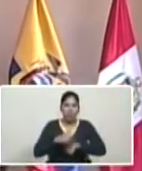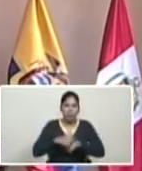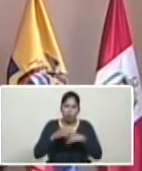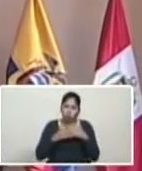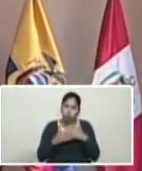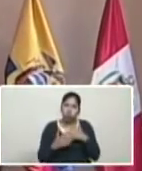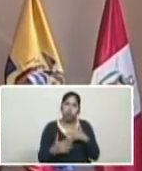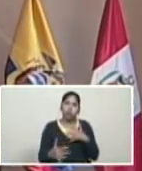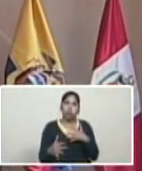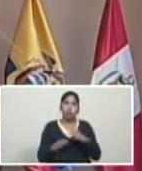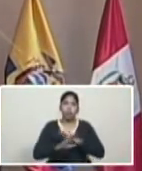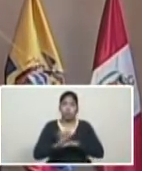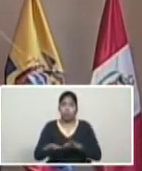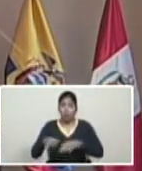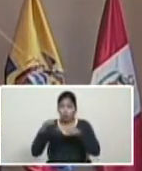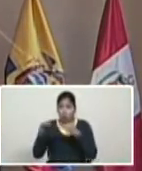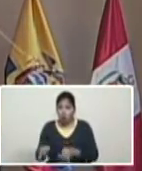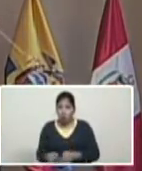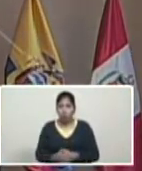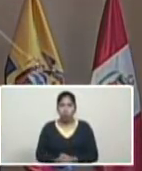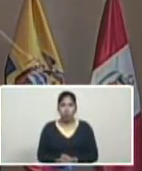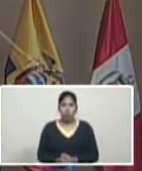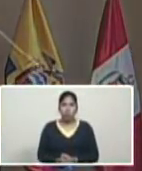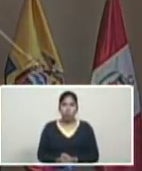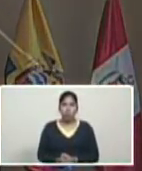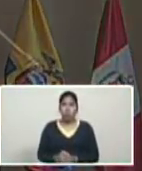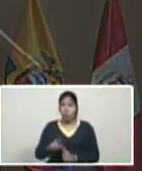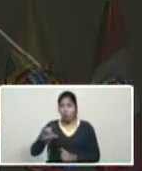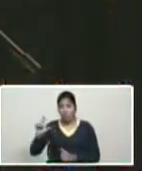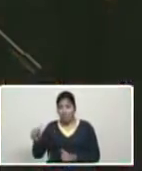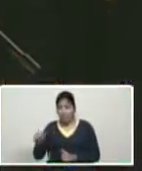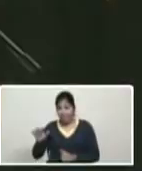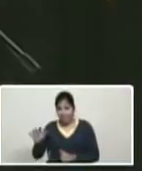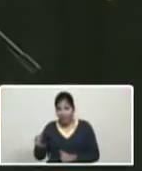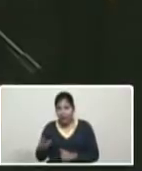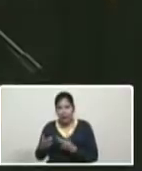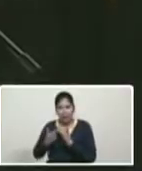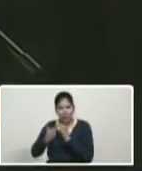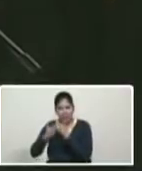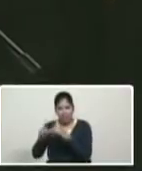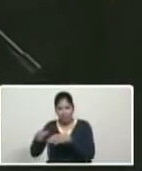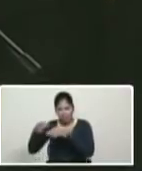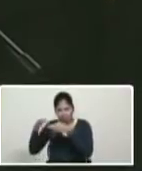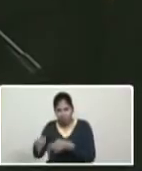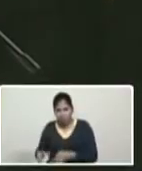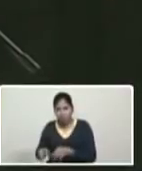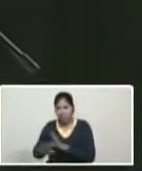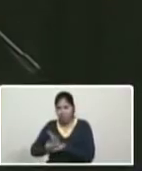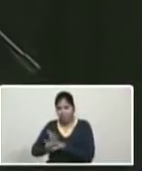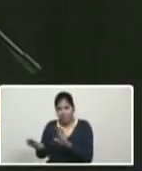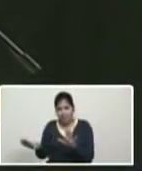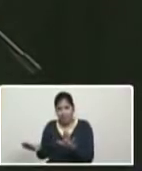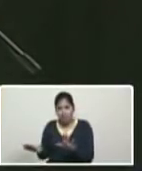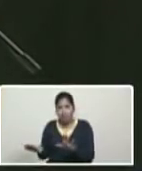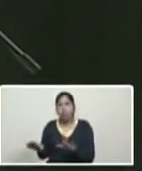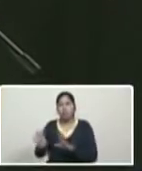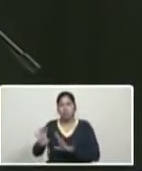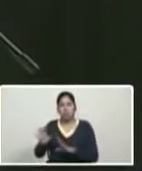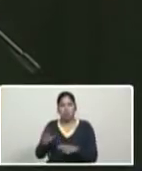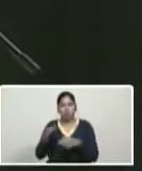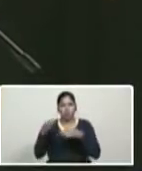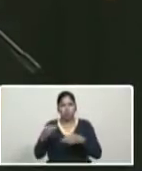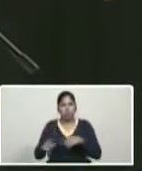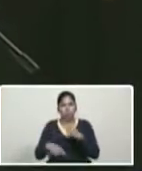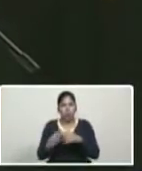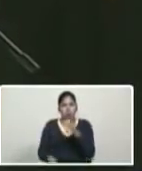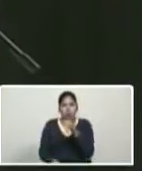la provincia de Guayana como provincia libre, sólidamente libre, creyó el momento para